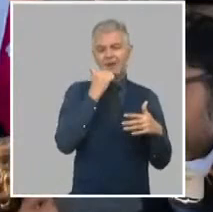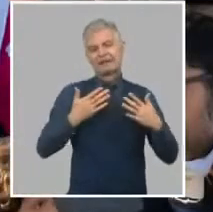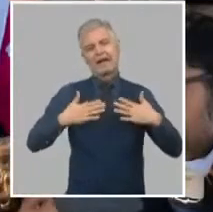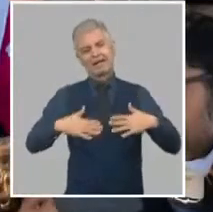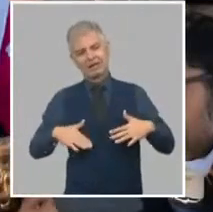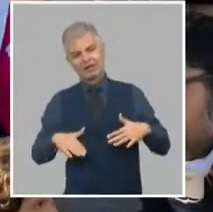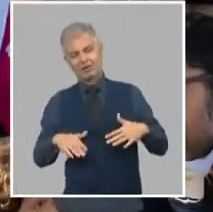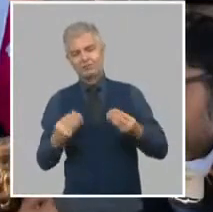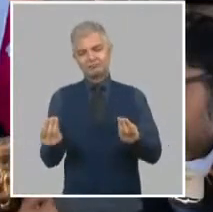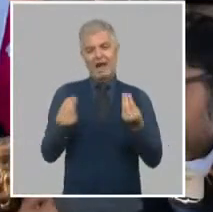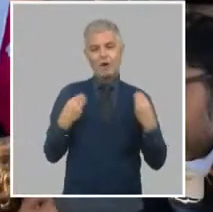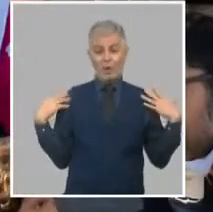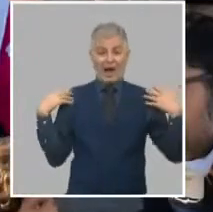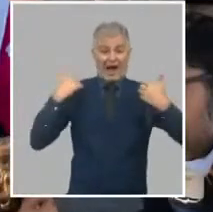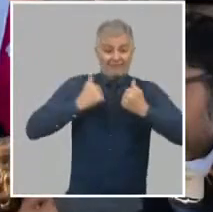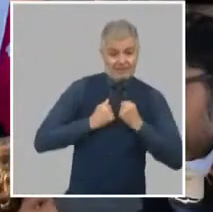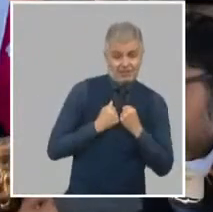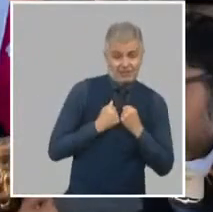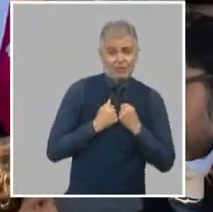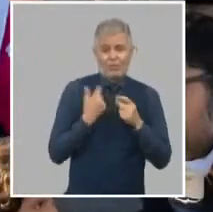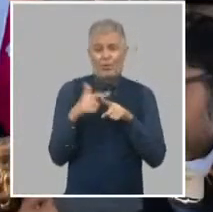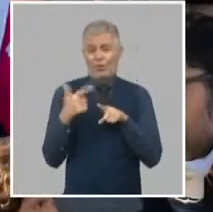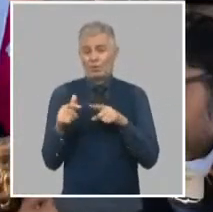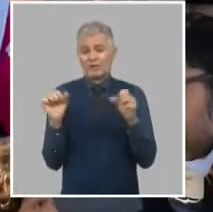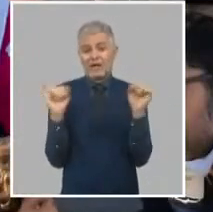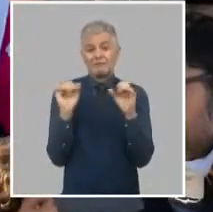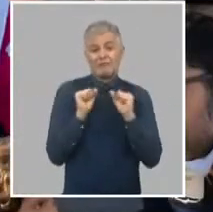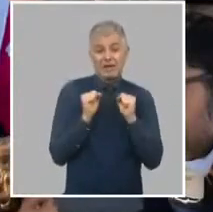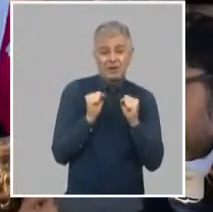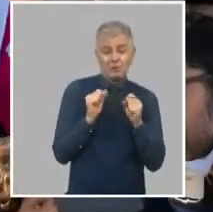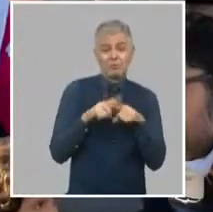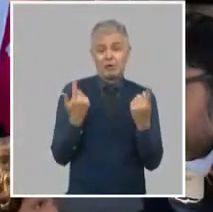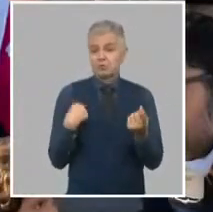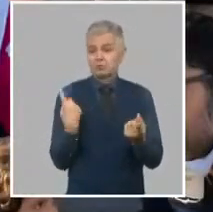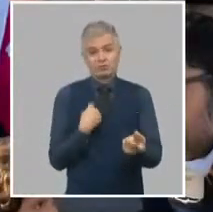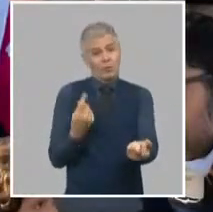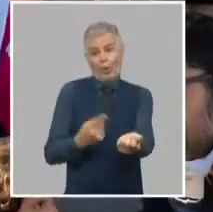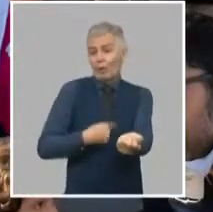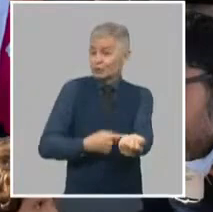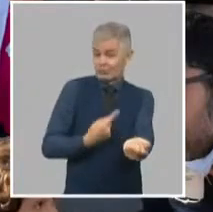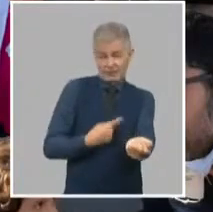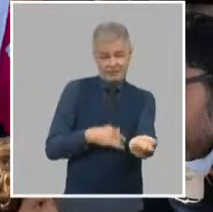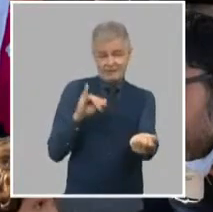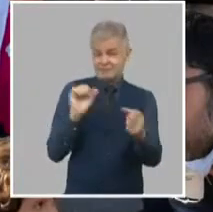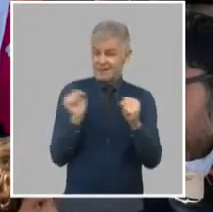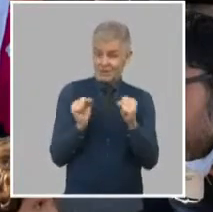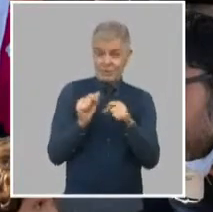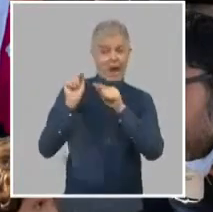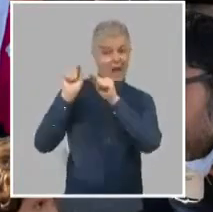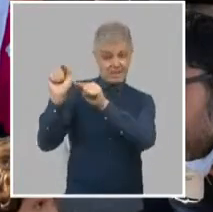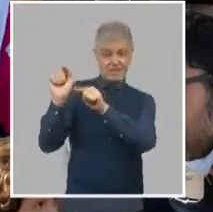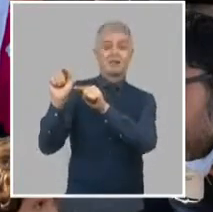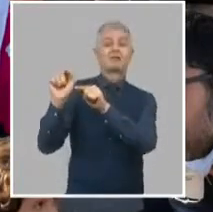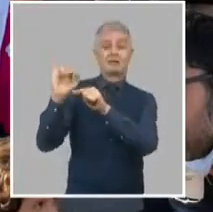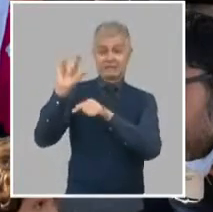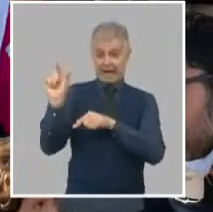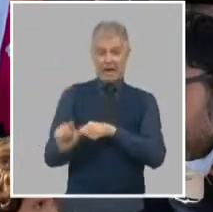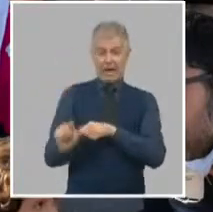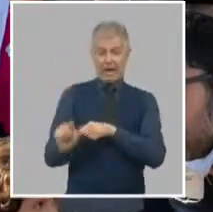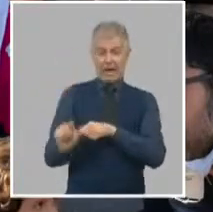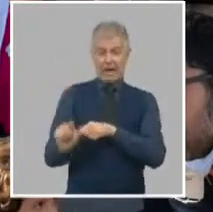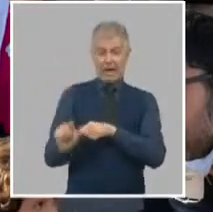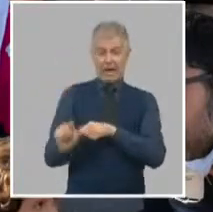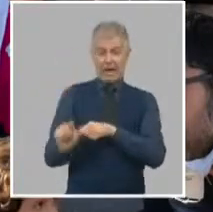facilitarnos abrigos, facilitarnos ropa de invierno, porque no estábamos acostumbrados al invierno que estaba ocurriendo en ese momento.